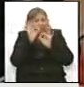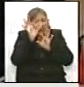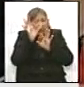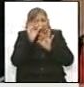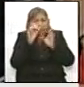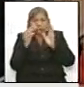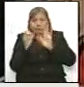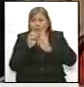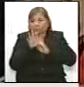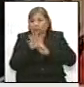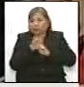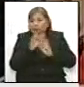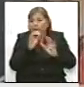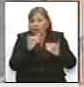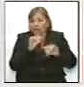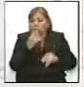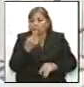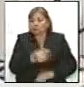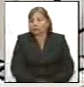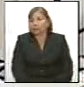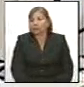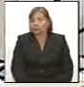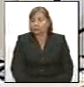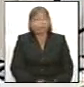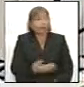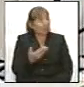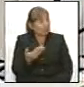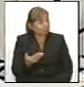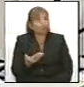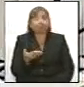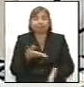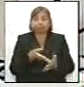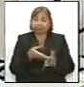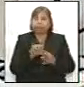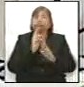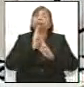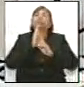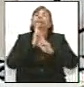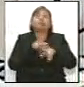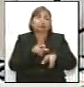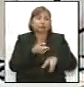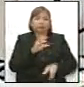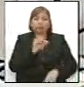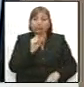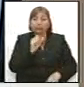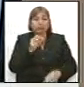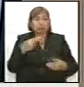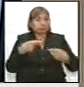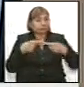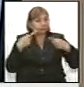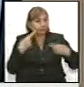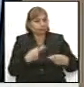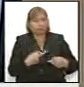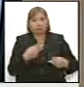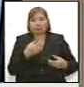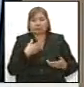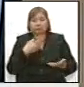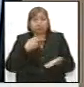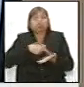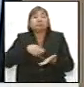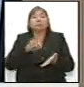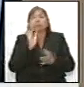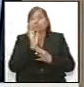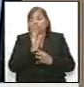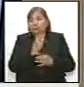trasluz, sea una sola. De esta manera, Daniel Salaverry contestó a la denuncia en su contra por haber presentado informes de